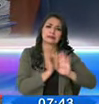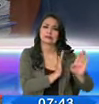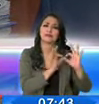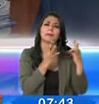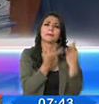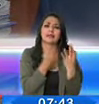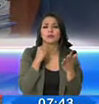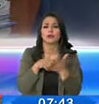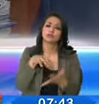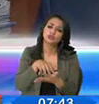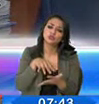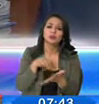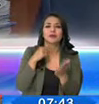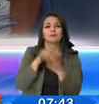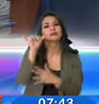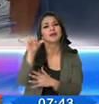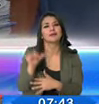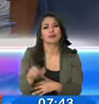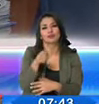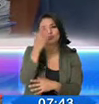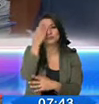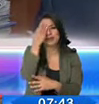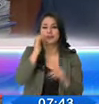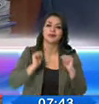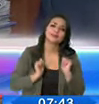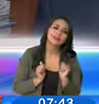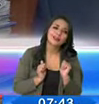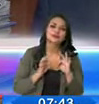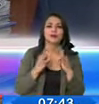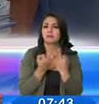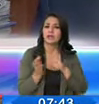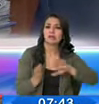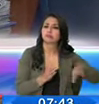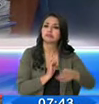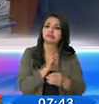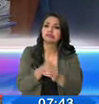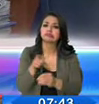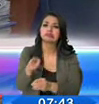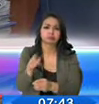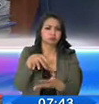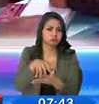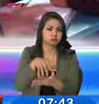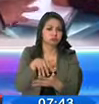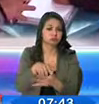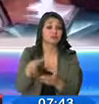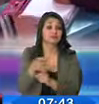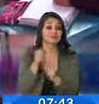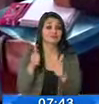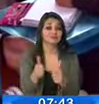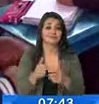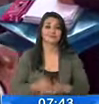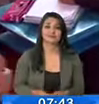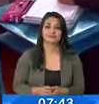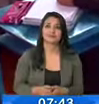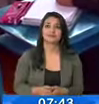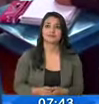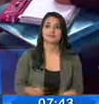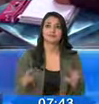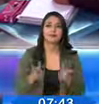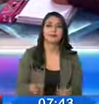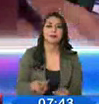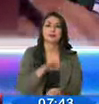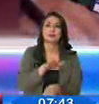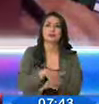días de descanso, de pasar con sus seres queridos, han venido a prepararse y a superarse. Esto entre otras circunstancias porque